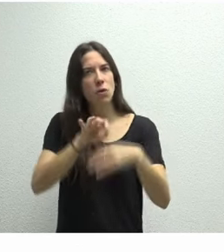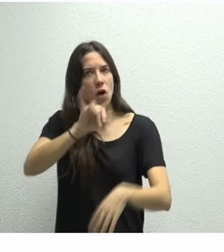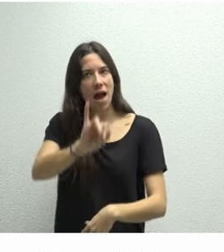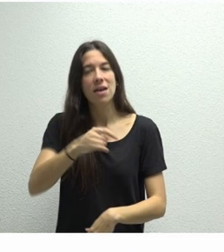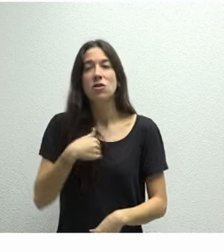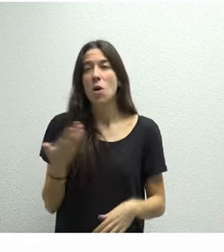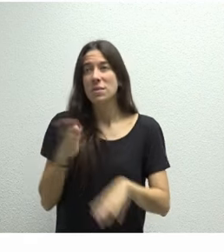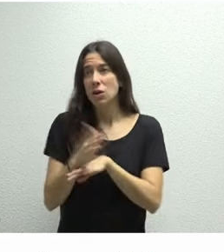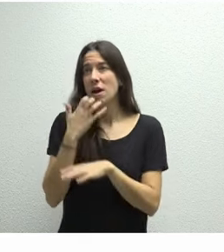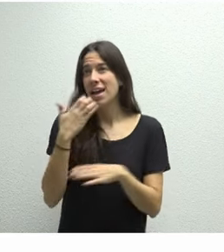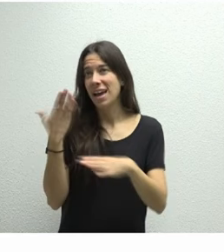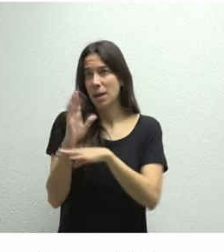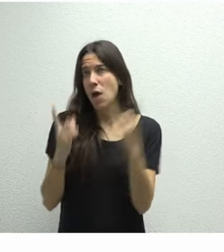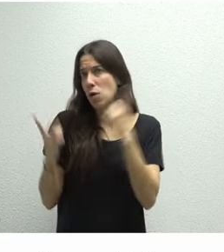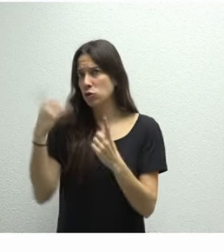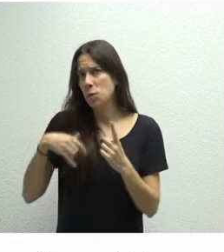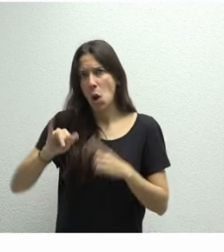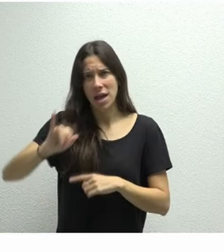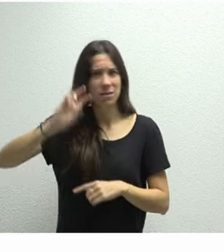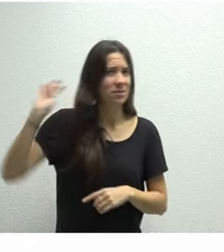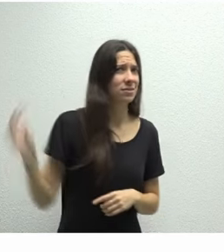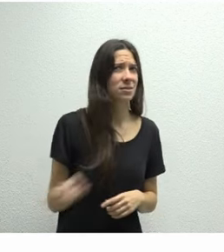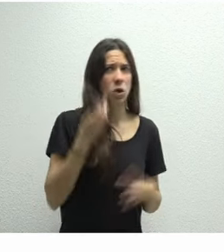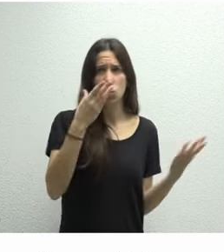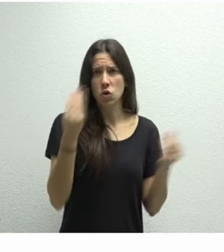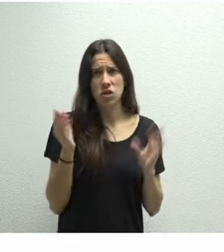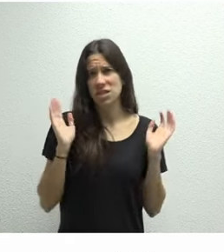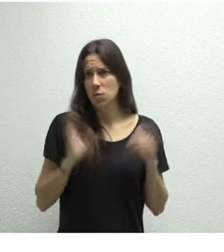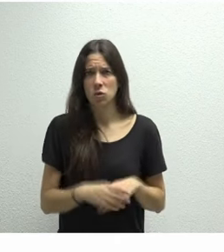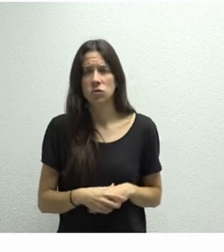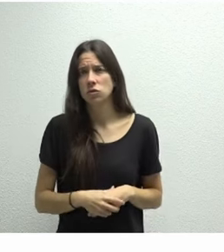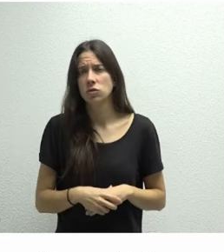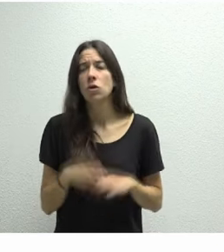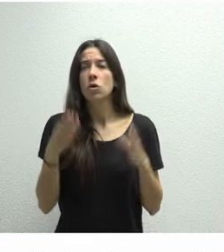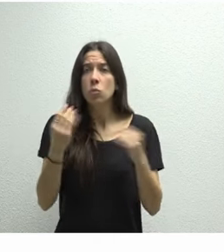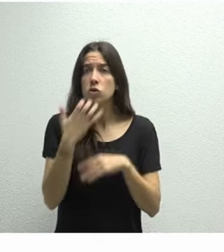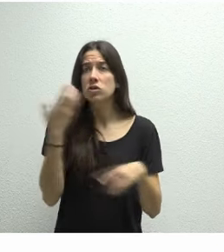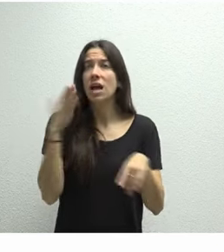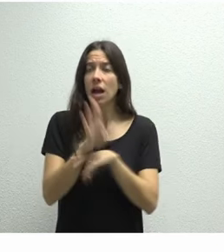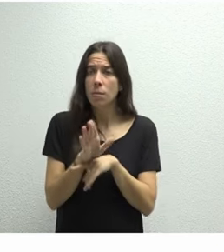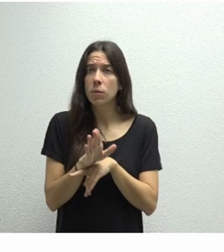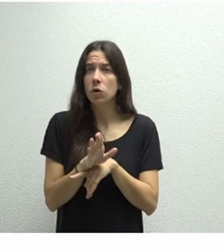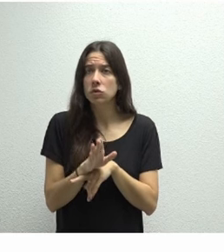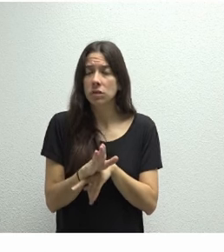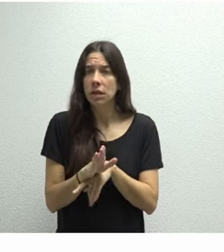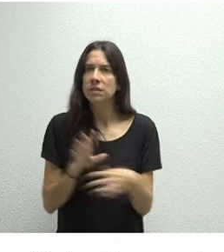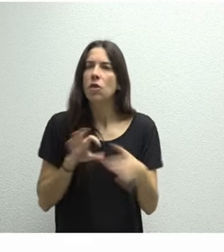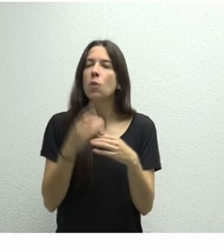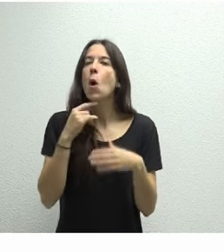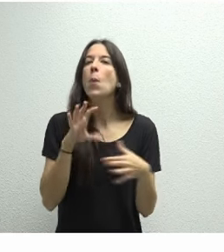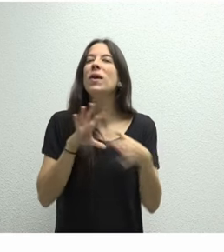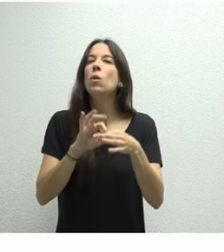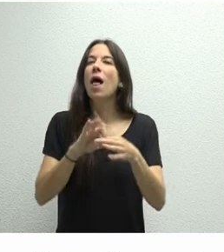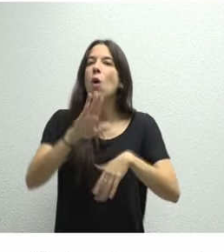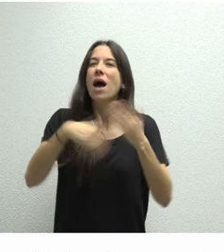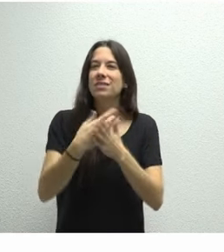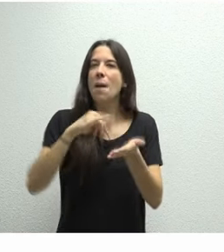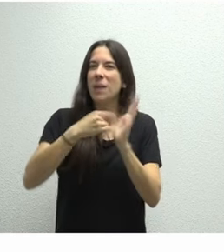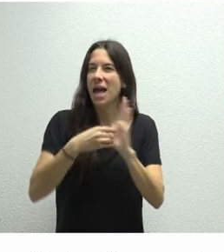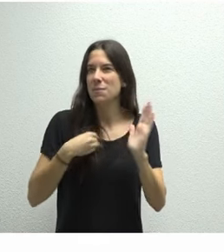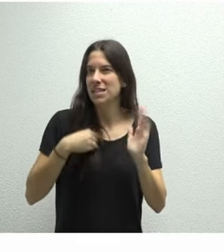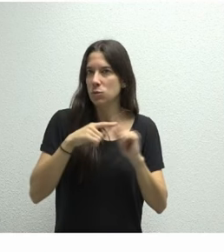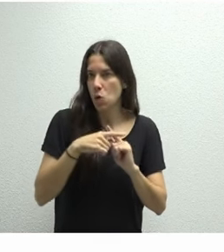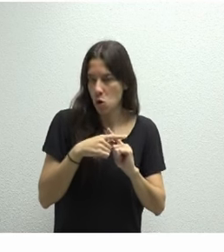no pero hay hay muchos no muchos que tienen que ver pues con vinculadas incluso a los propios planes eh